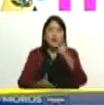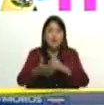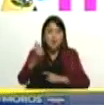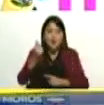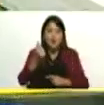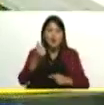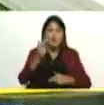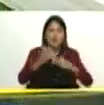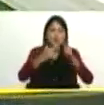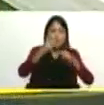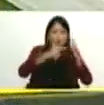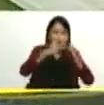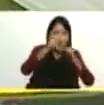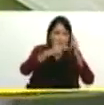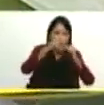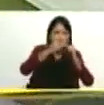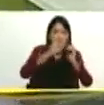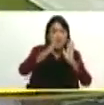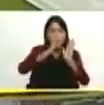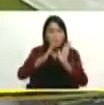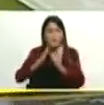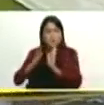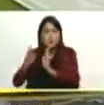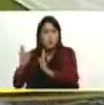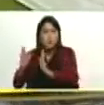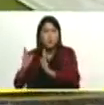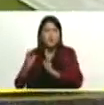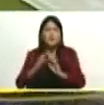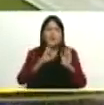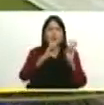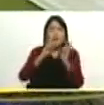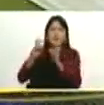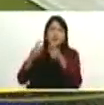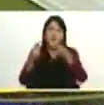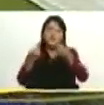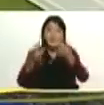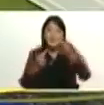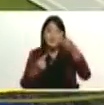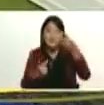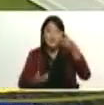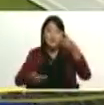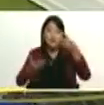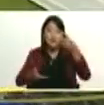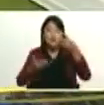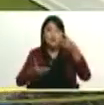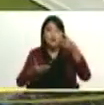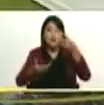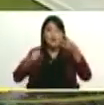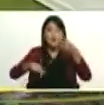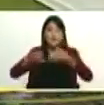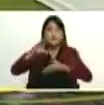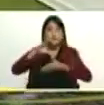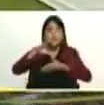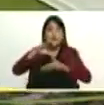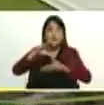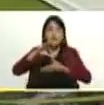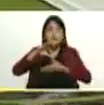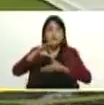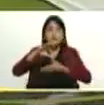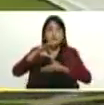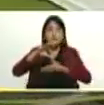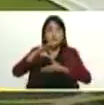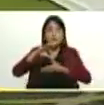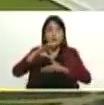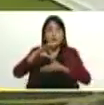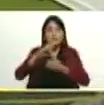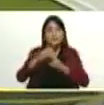organizacional y la agenda de temas prioritarios para que desde la CELAC, más temprano que tarde,